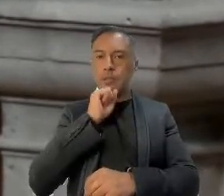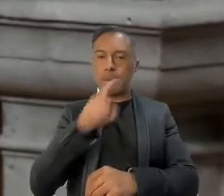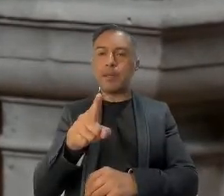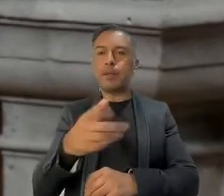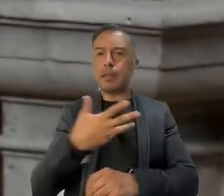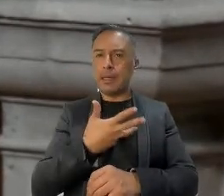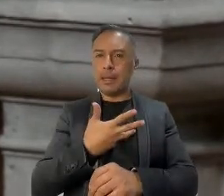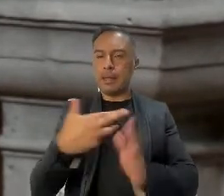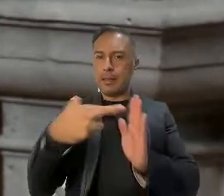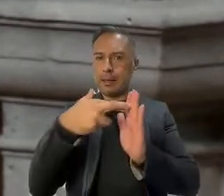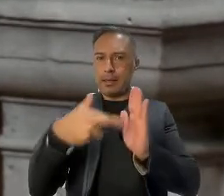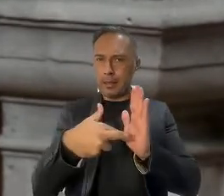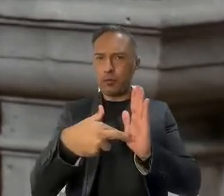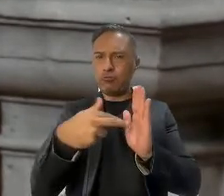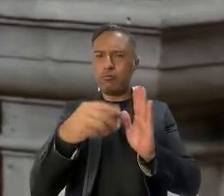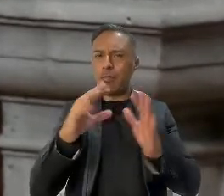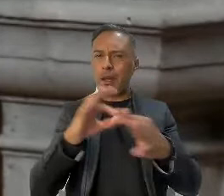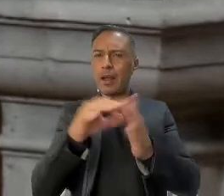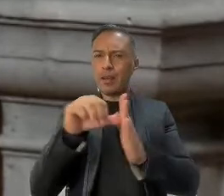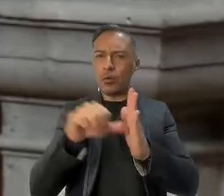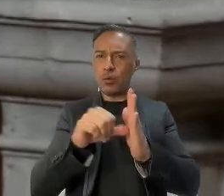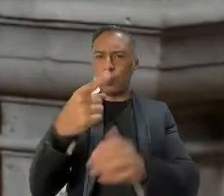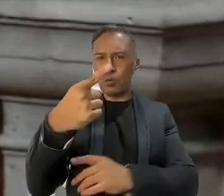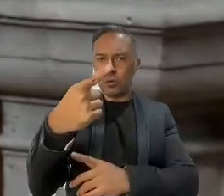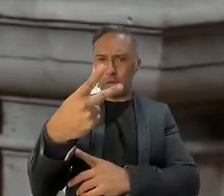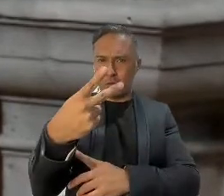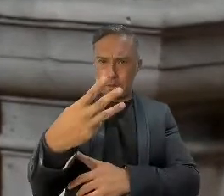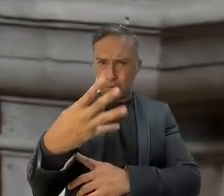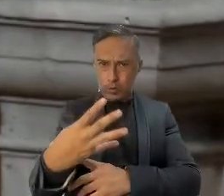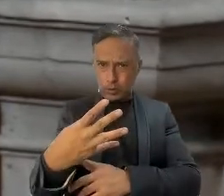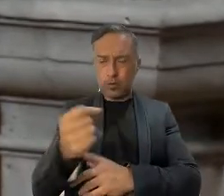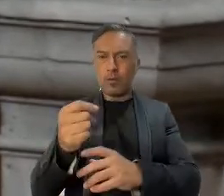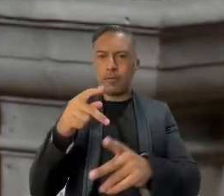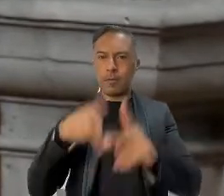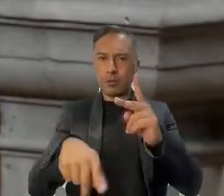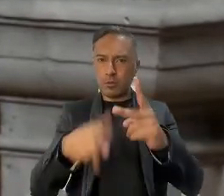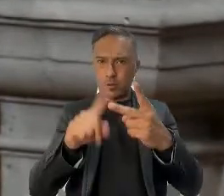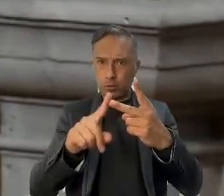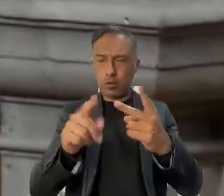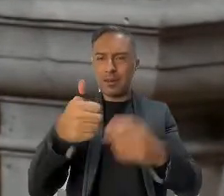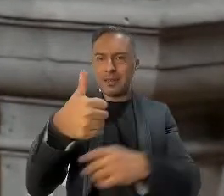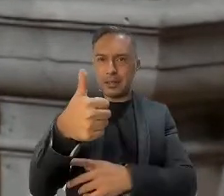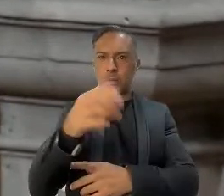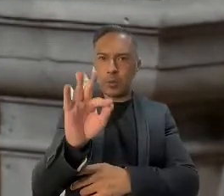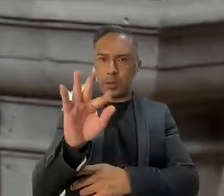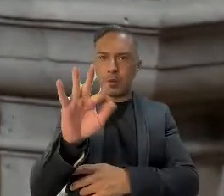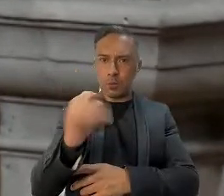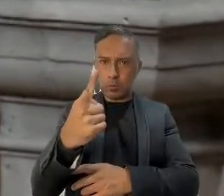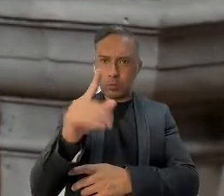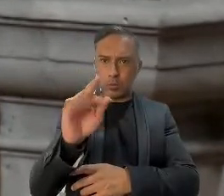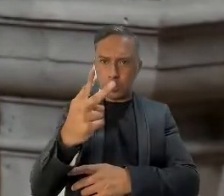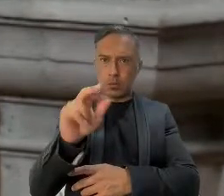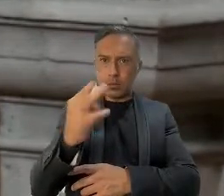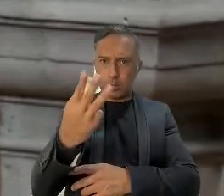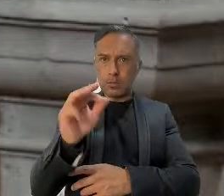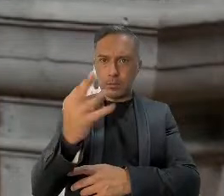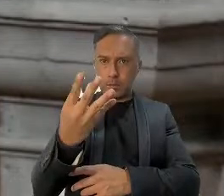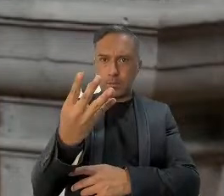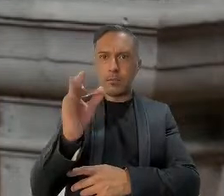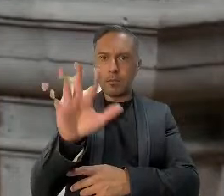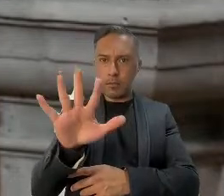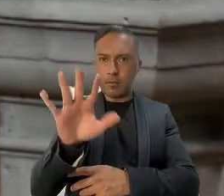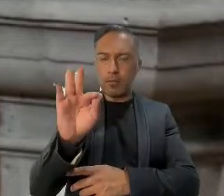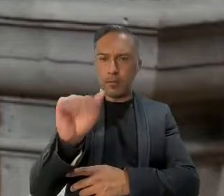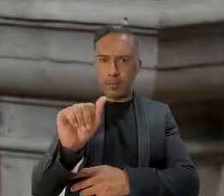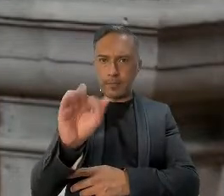procedimentalmente por lo establecido en los artículos 1, 2, 3 y 4, fracción segunda, 6, 40, 41, 42, 43, 44,